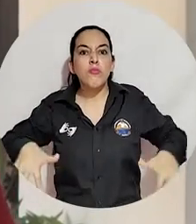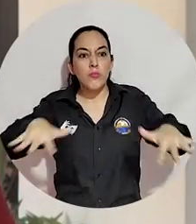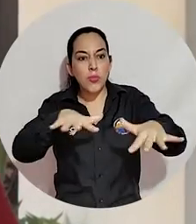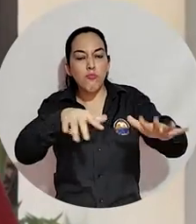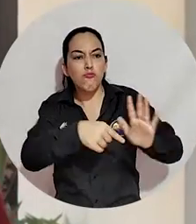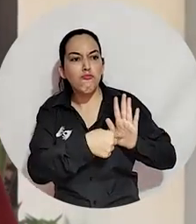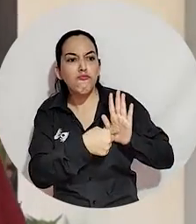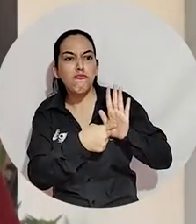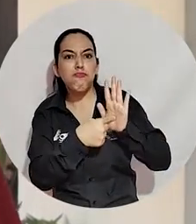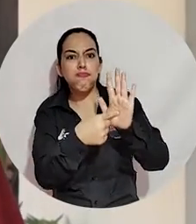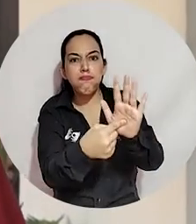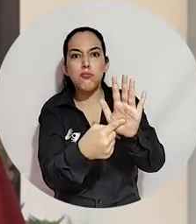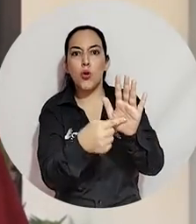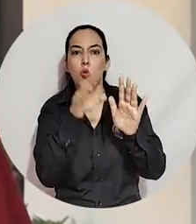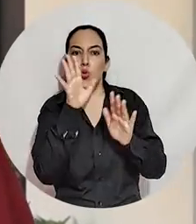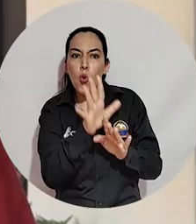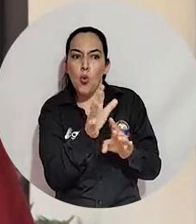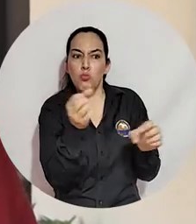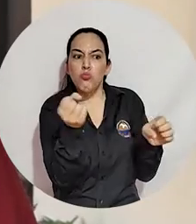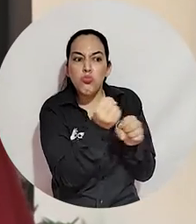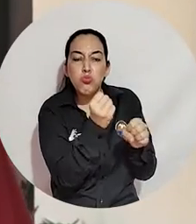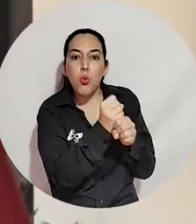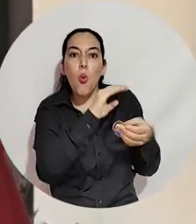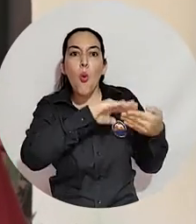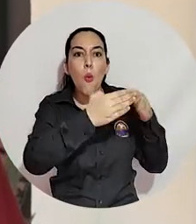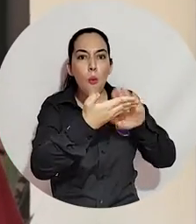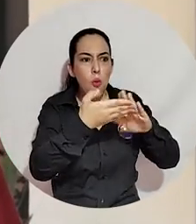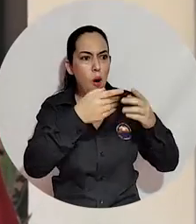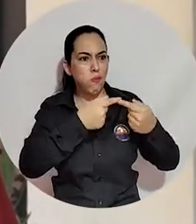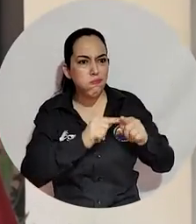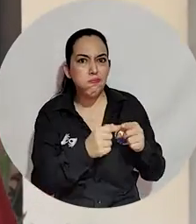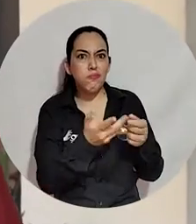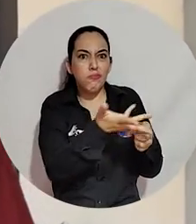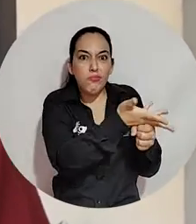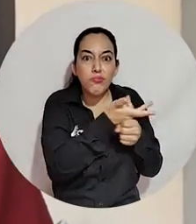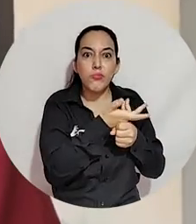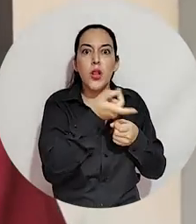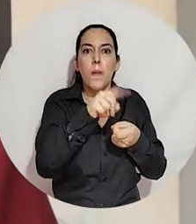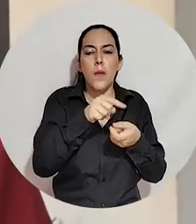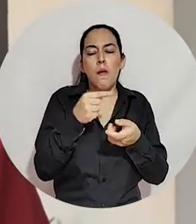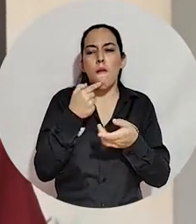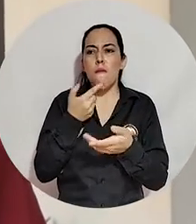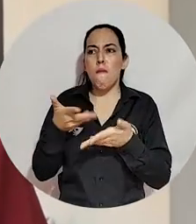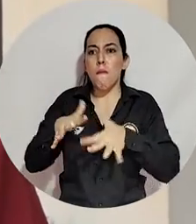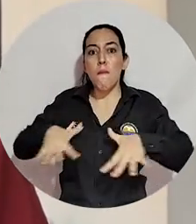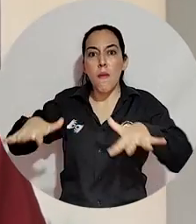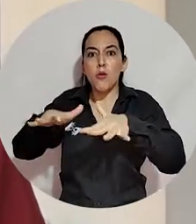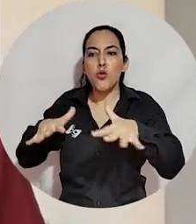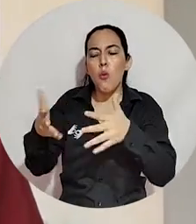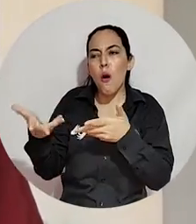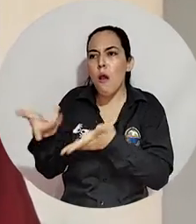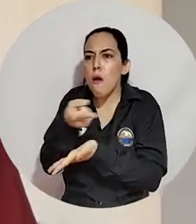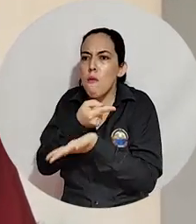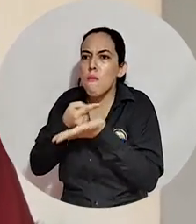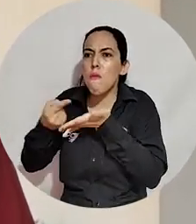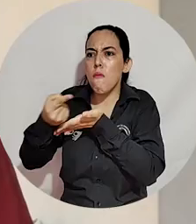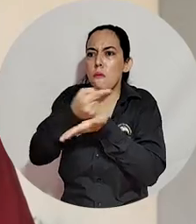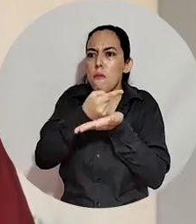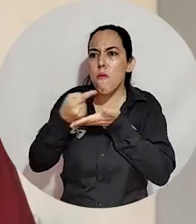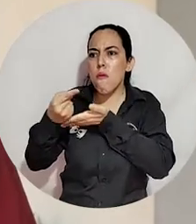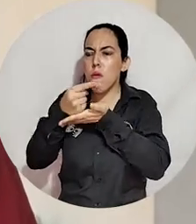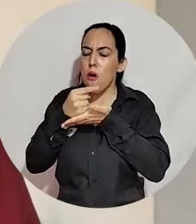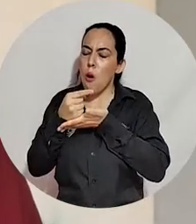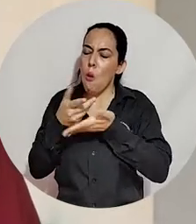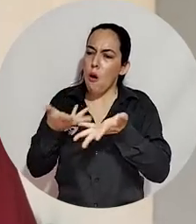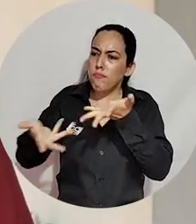encontrar espacios de demostración de oficio de estas comunidades. Vamos a tener espacios de conversación, de